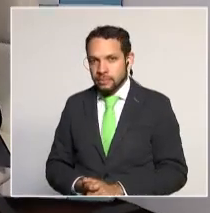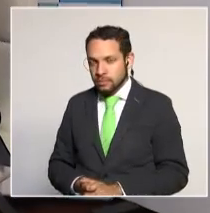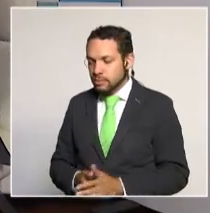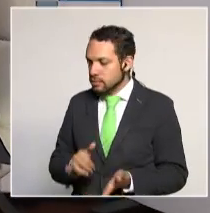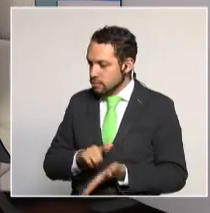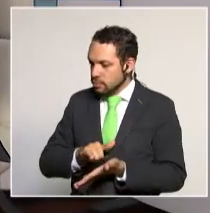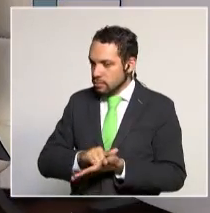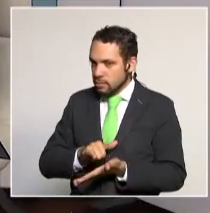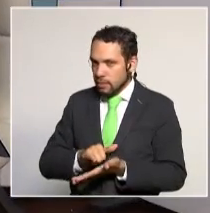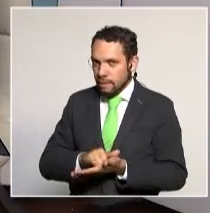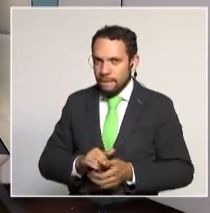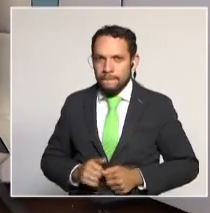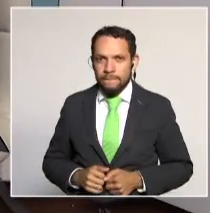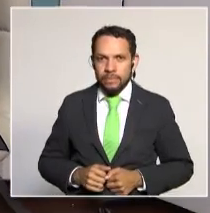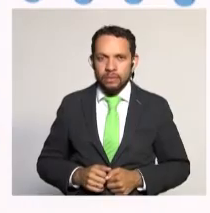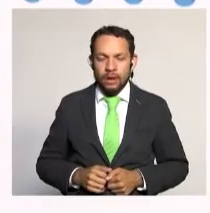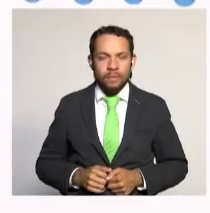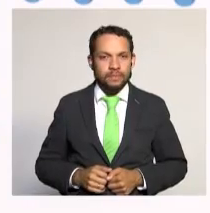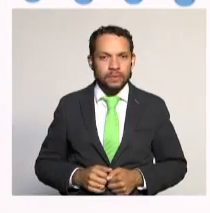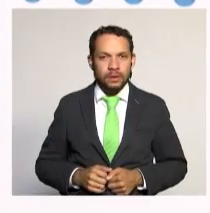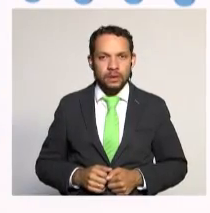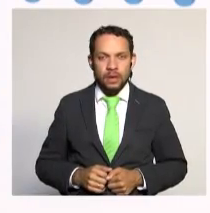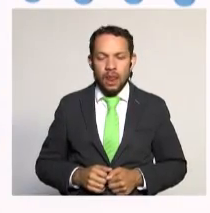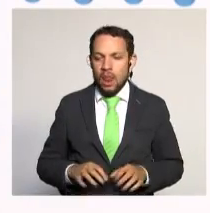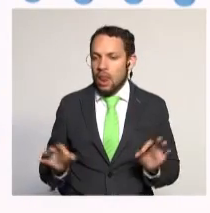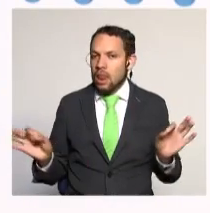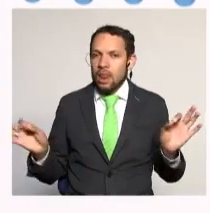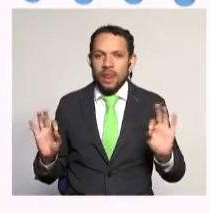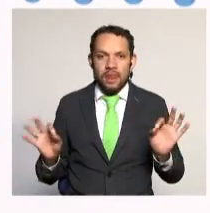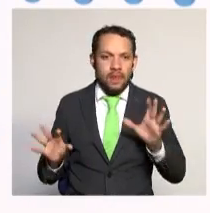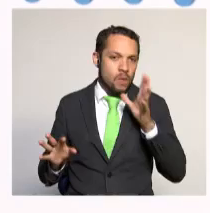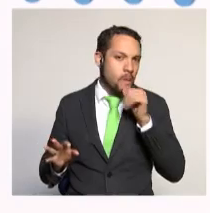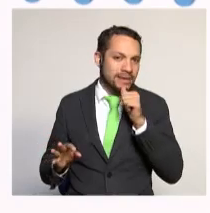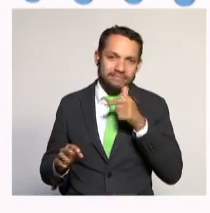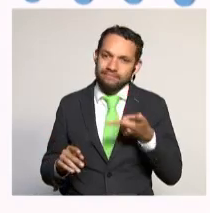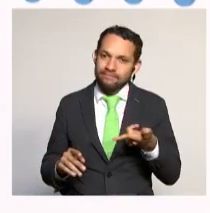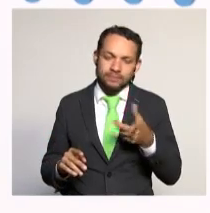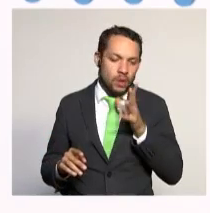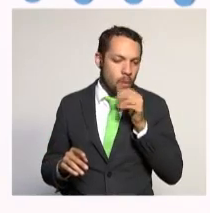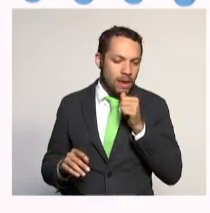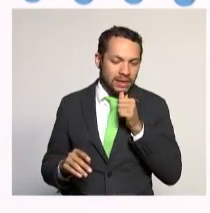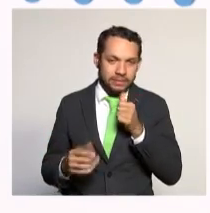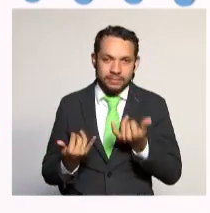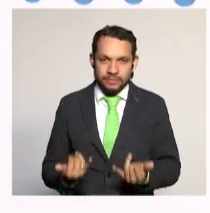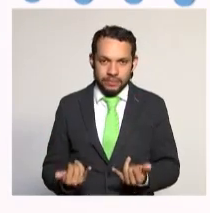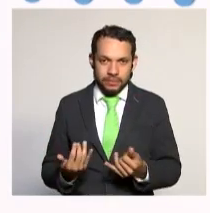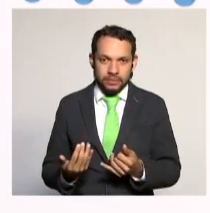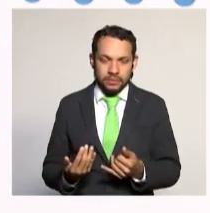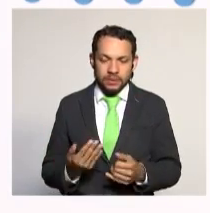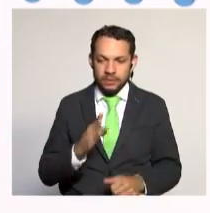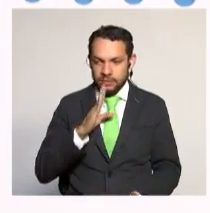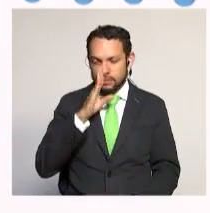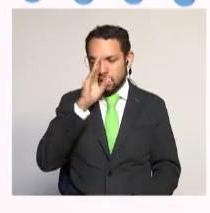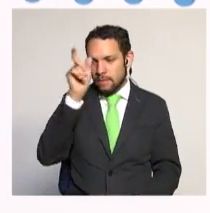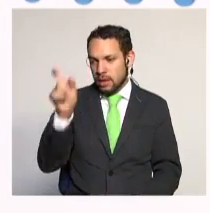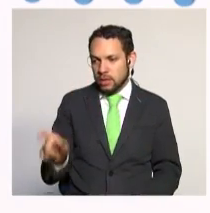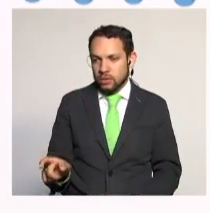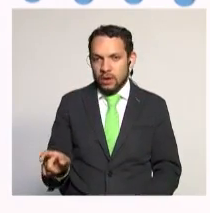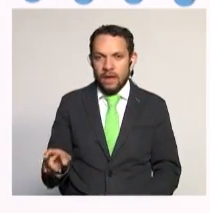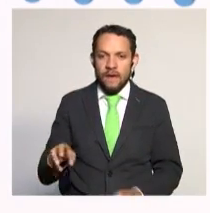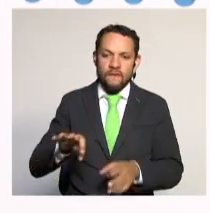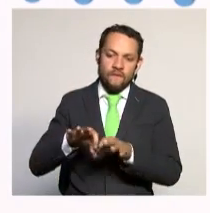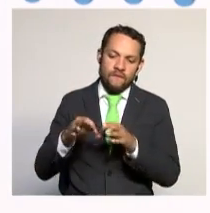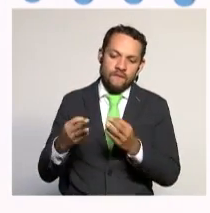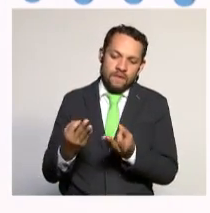Igualmente, no creo que haya al respecto nada de eso. Porque es que usualmente cuando el paciente tiene la enfermedad, sus